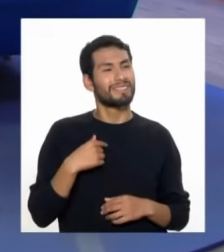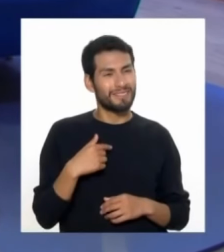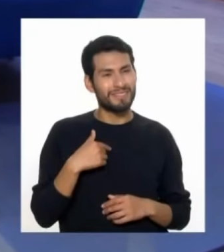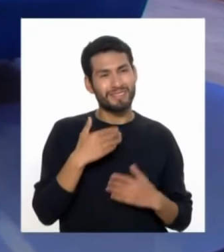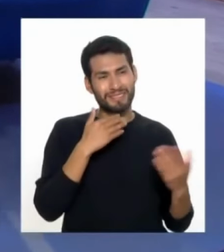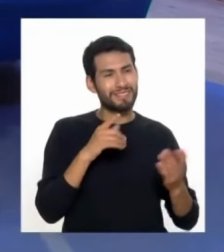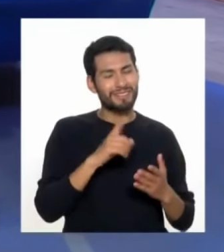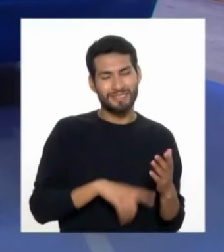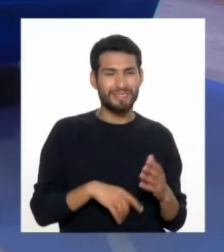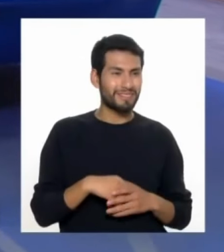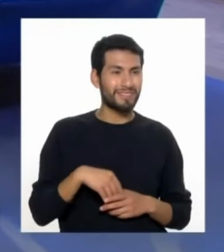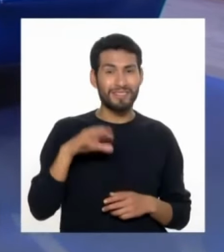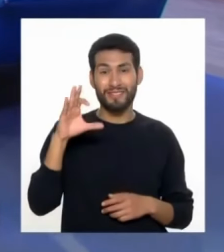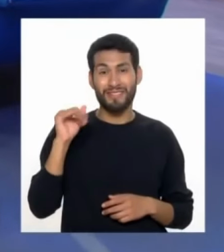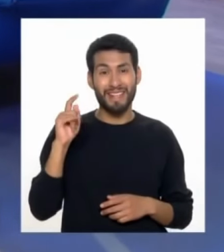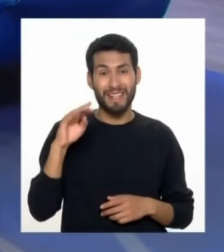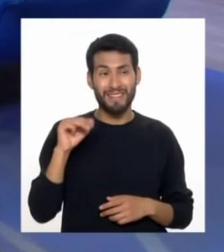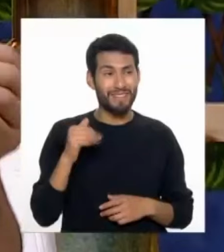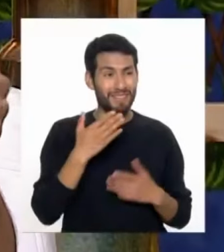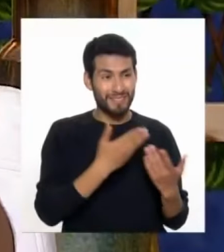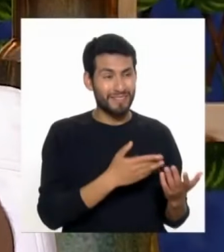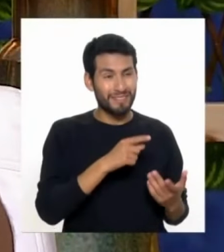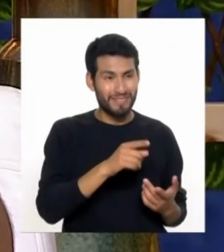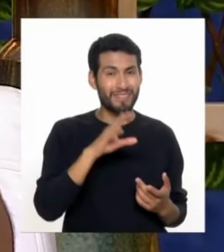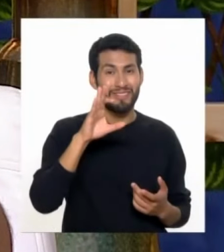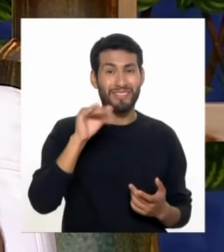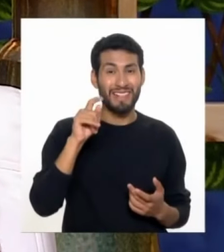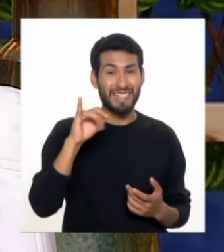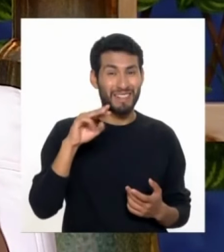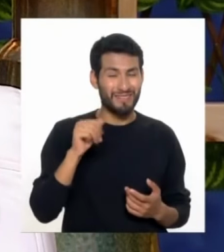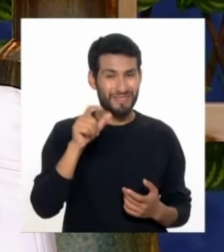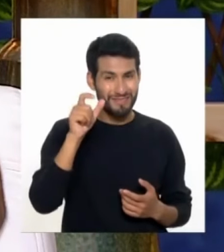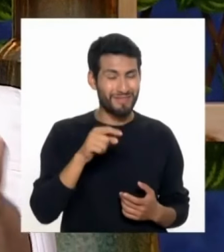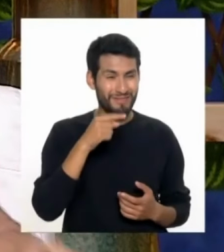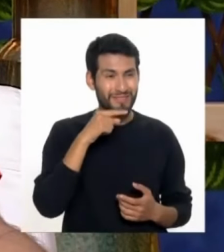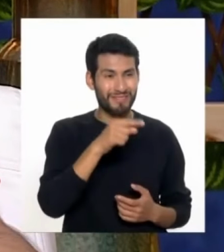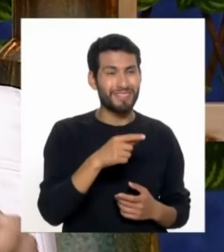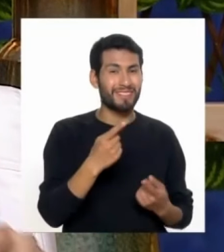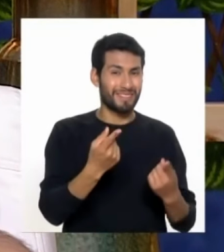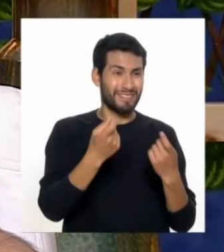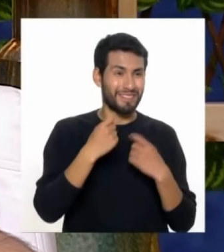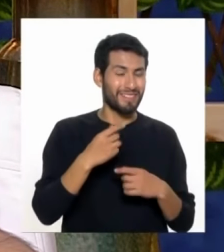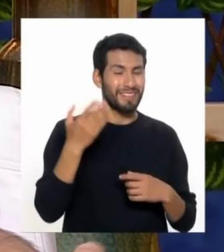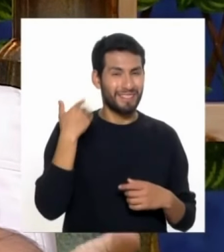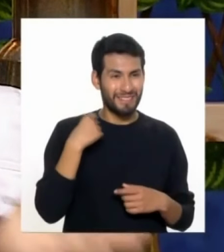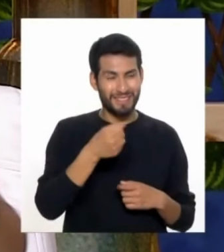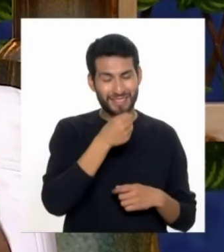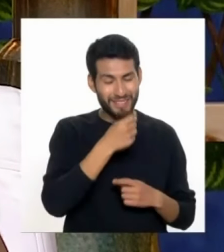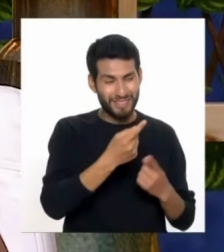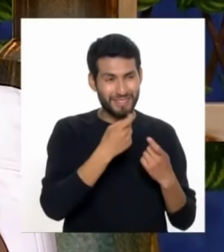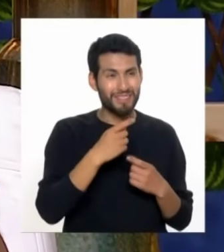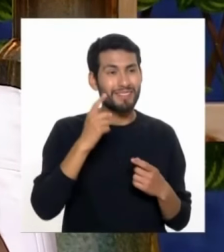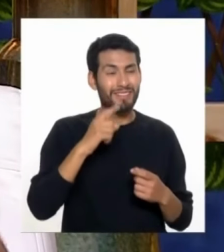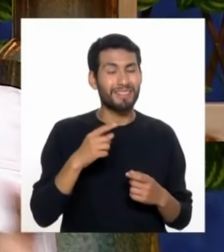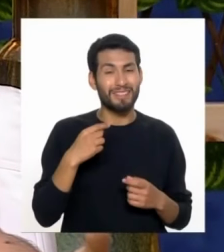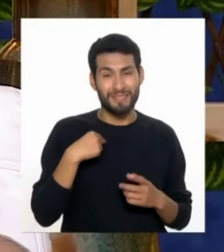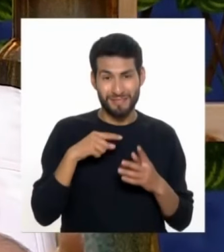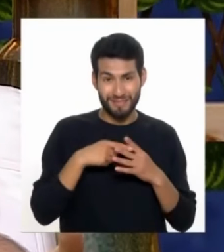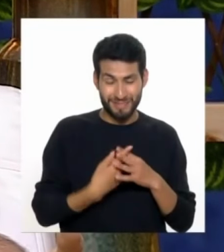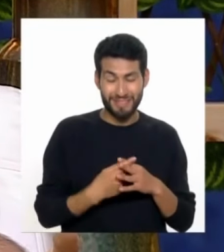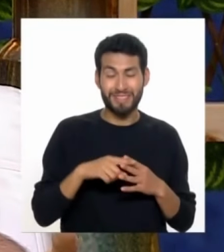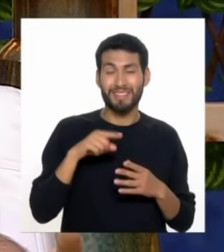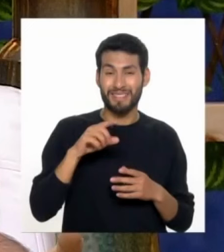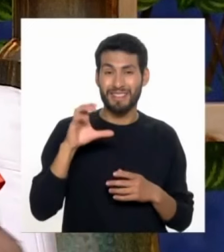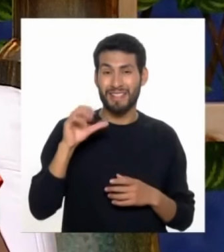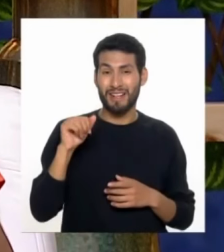hablábamos de que no estaba Fátima hoy. Fátima fue la primera persona que me hizo esa pregunta en una entrevista cuando recién empecé con